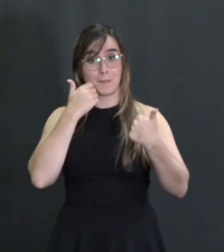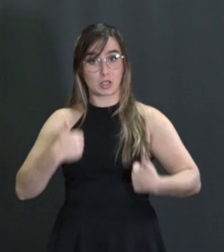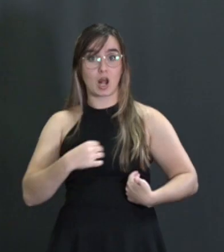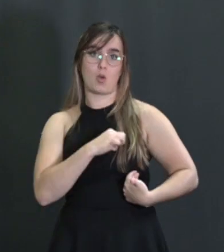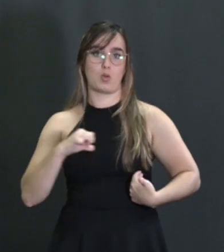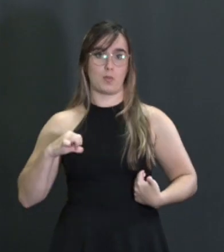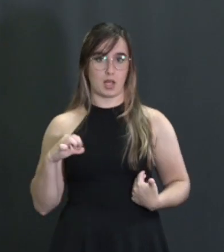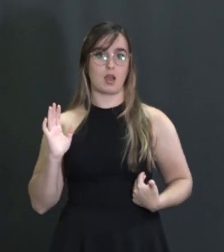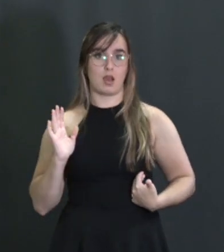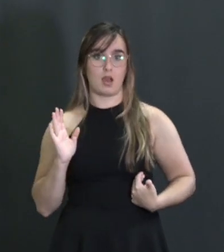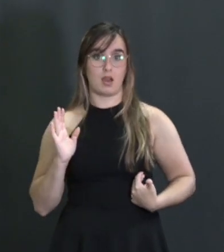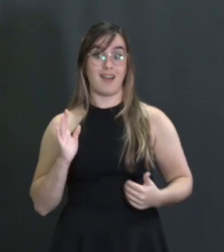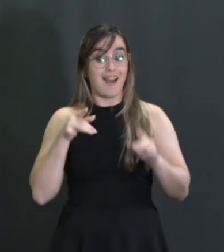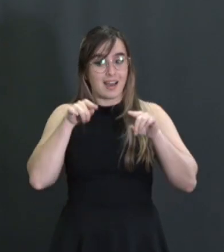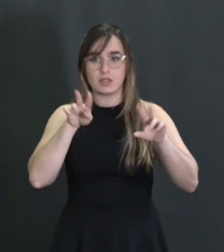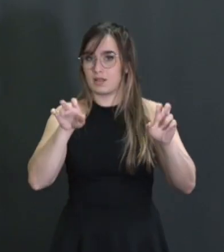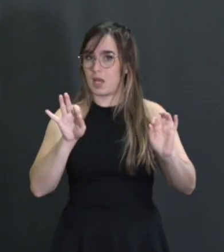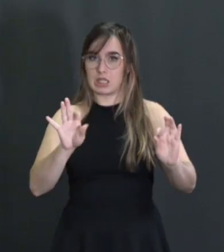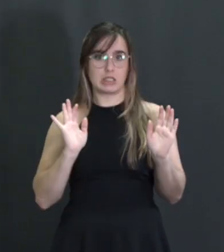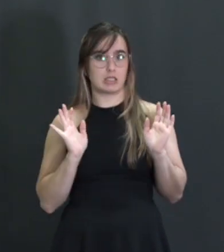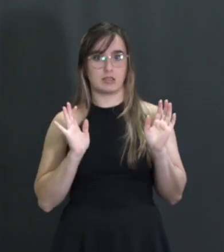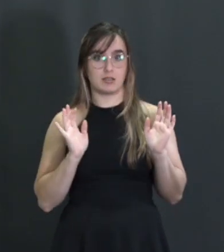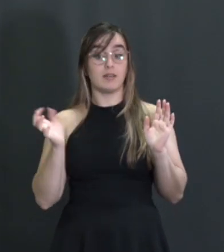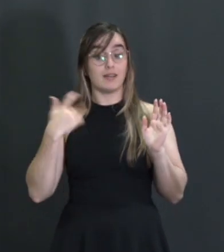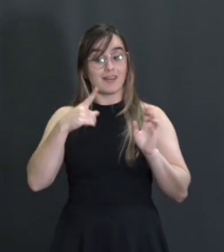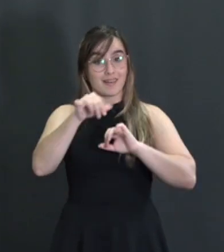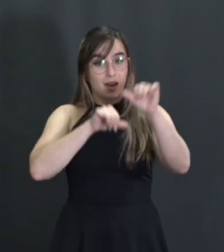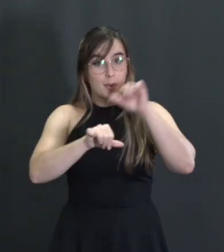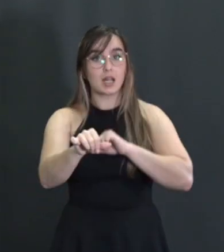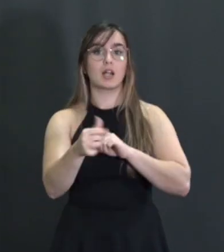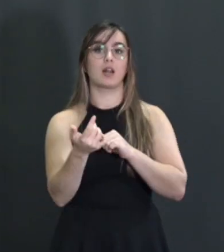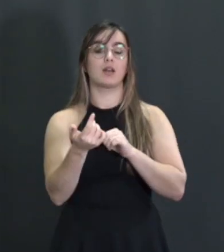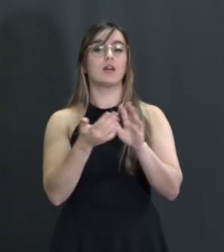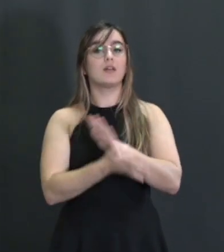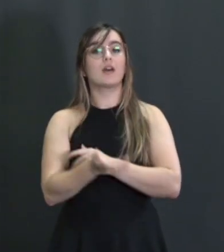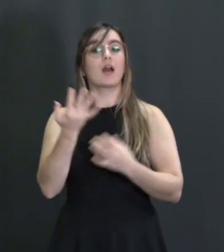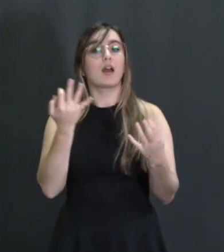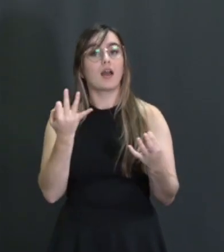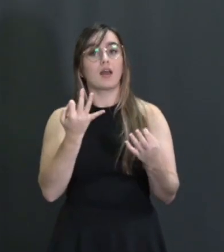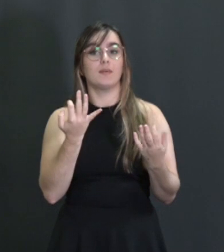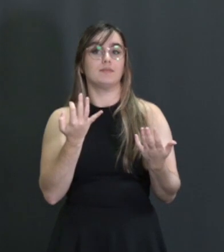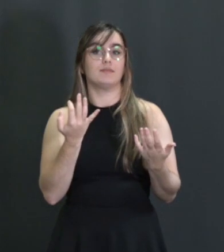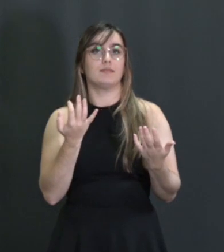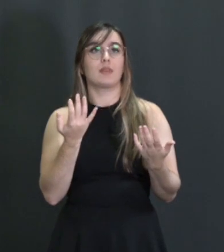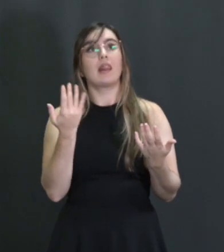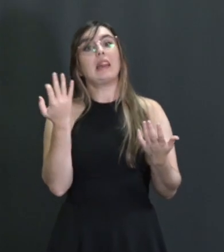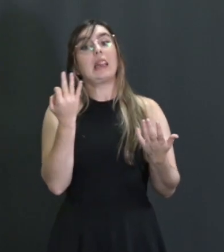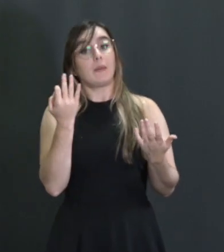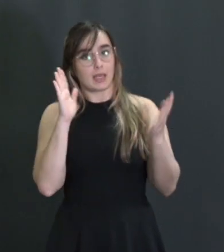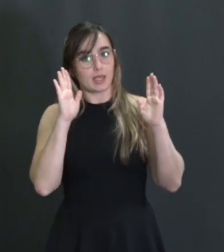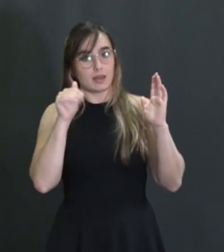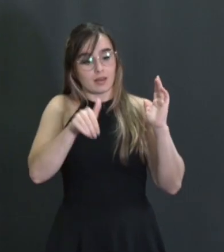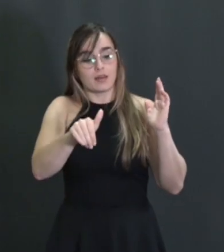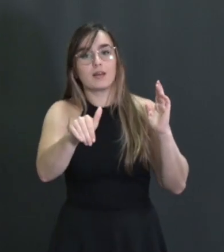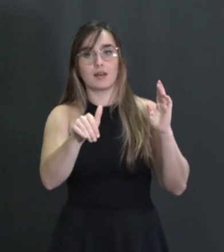De eso se trata. Y a partir de ahí vendrá o tendrá que venir